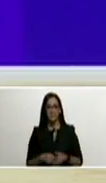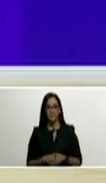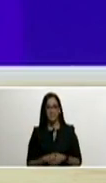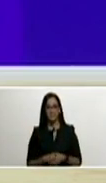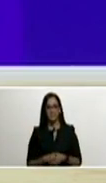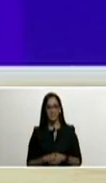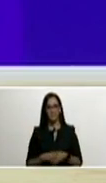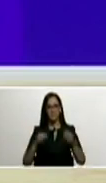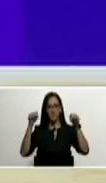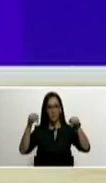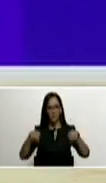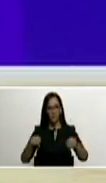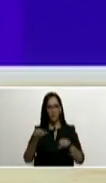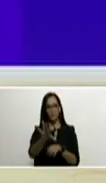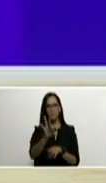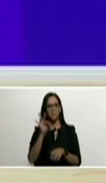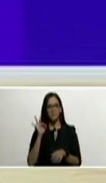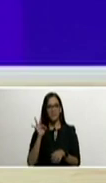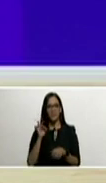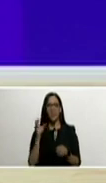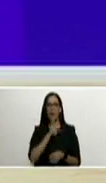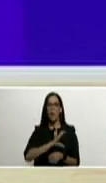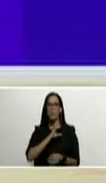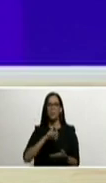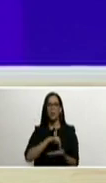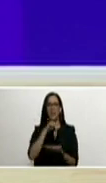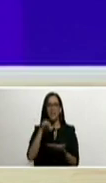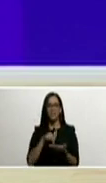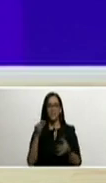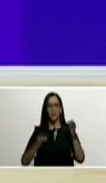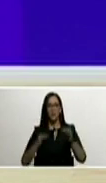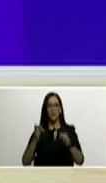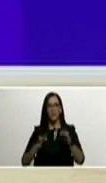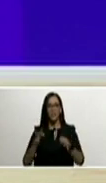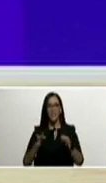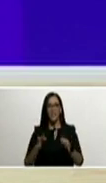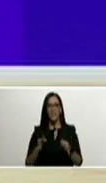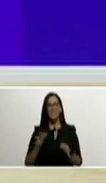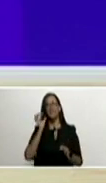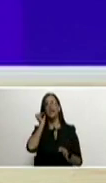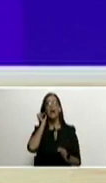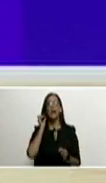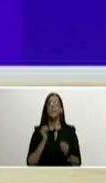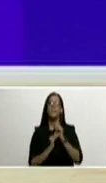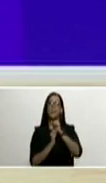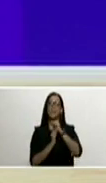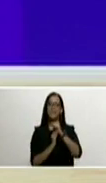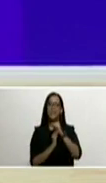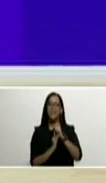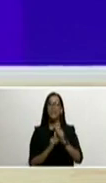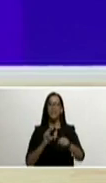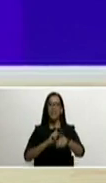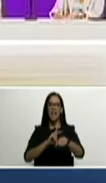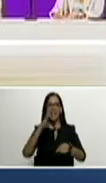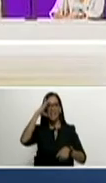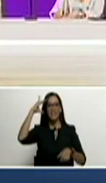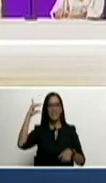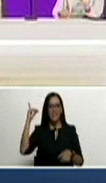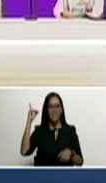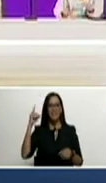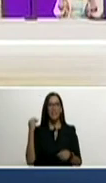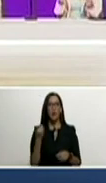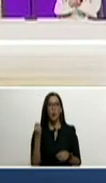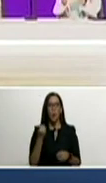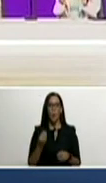hoy designo la Comisión Nacional de Justicia de Género, presidida por la doctora Delcy Rodríguez,